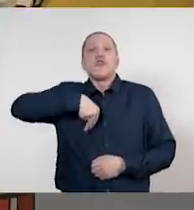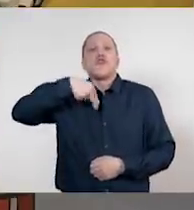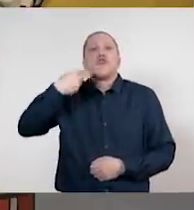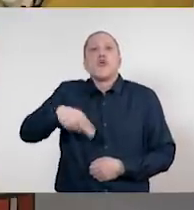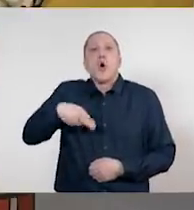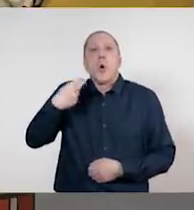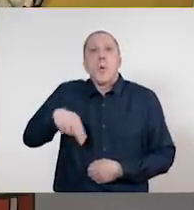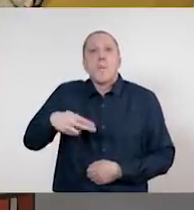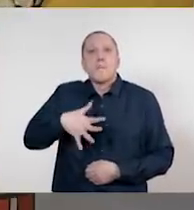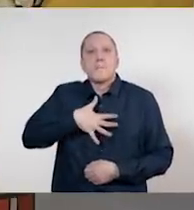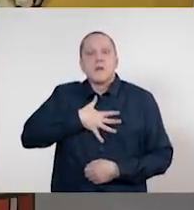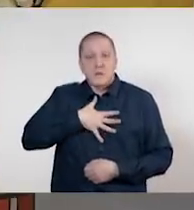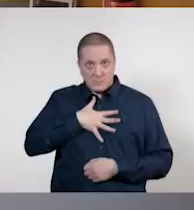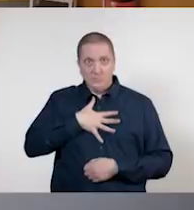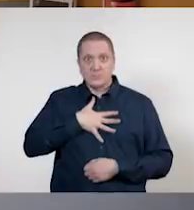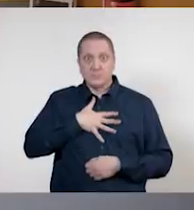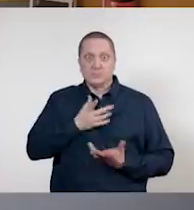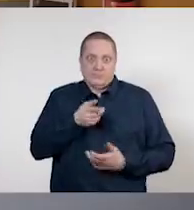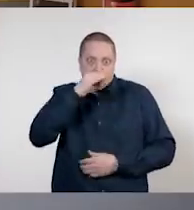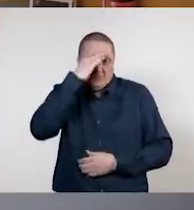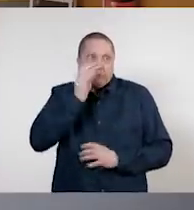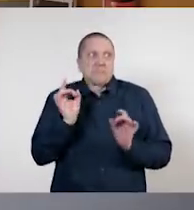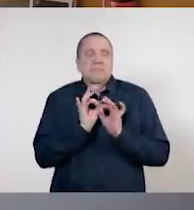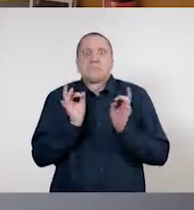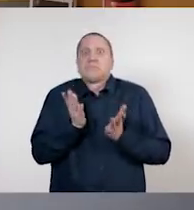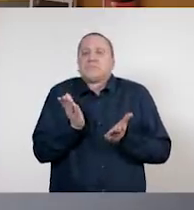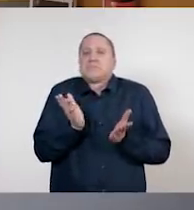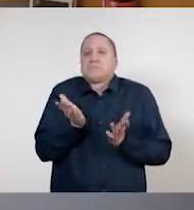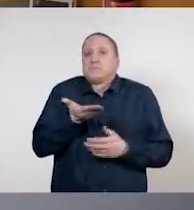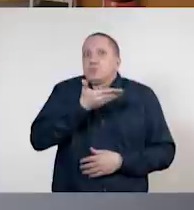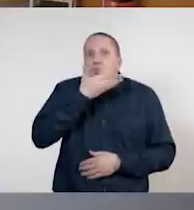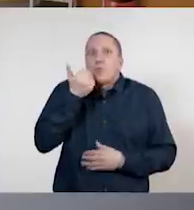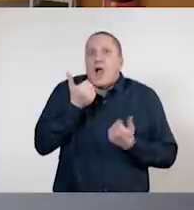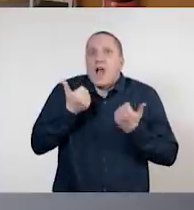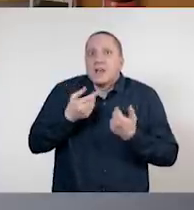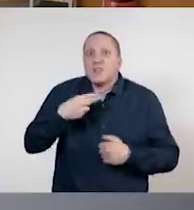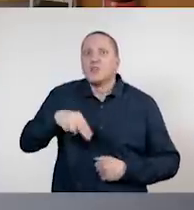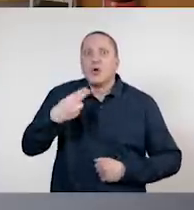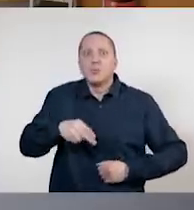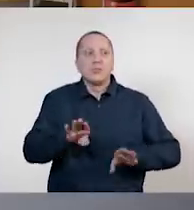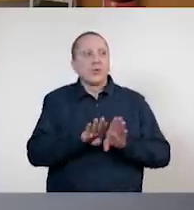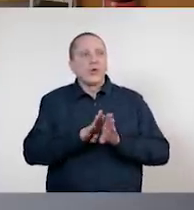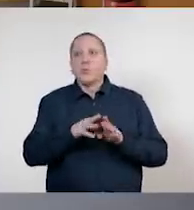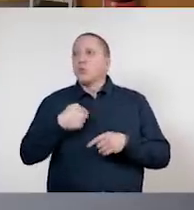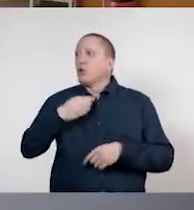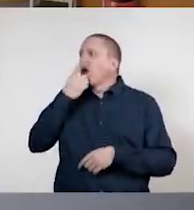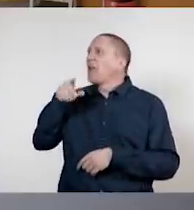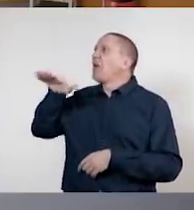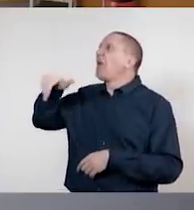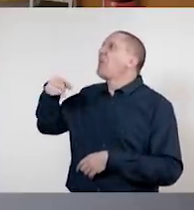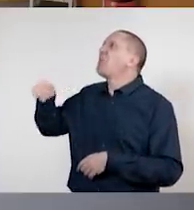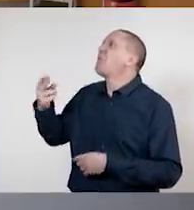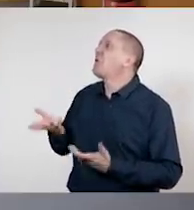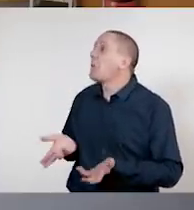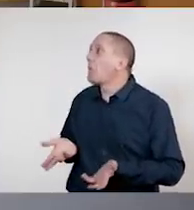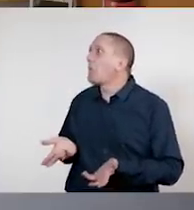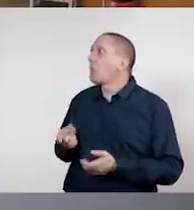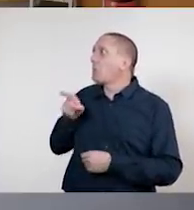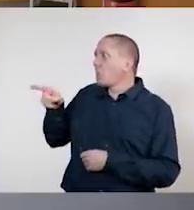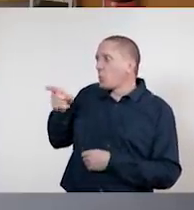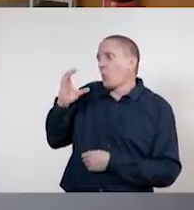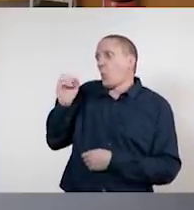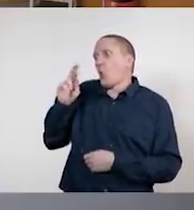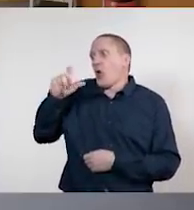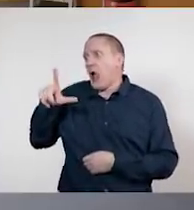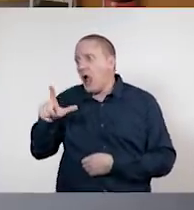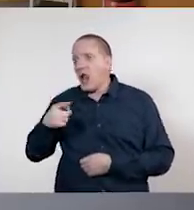si no tuviéramos un nombre. Pues sí, sería difícil saber cómo nos llamaríamos, ¿no? Cómo nos hablaríamos, cómo sabríamos que tú